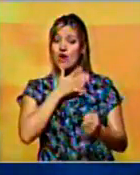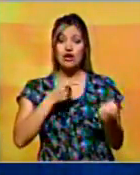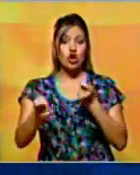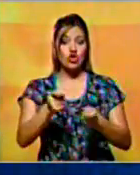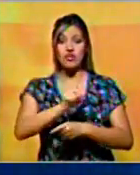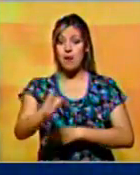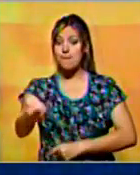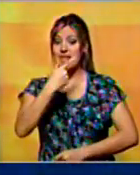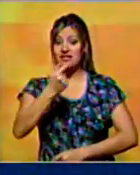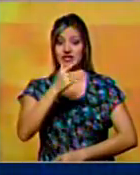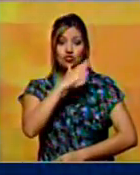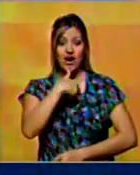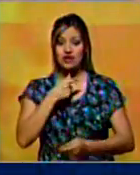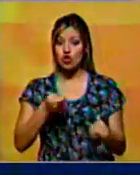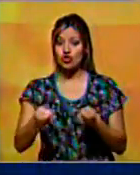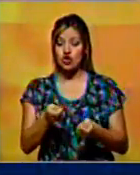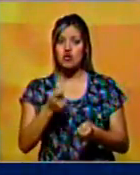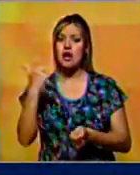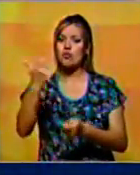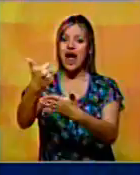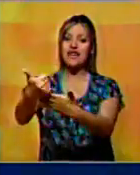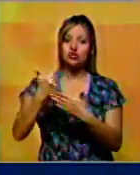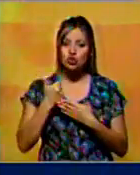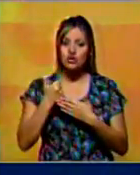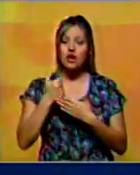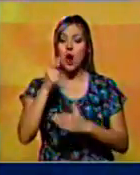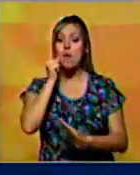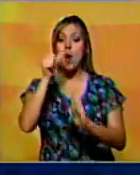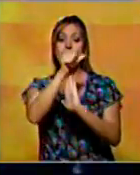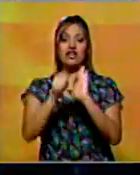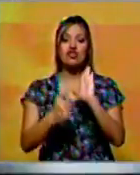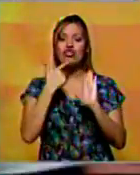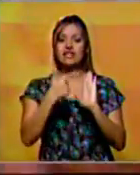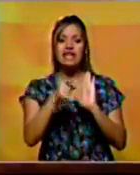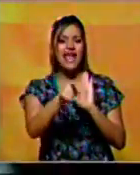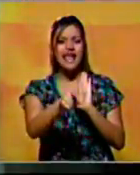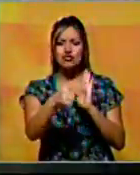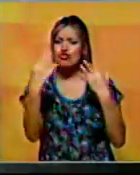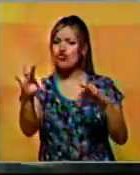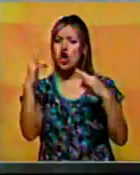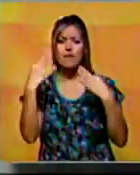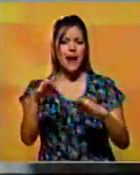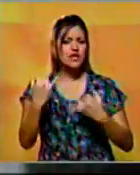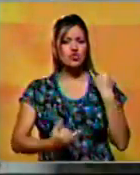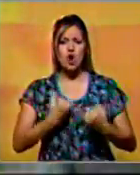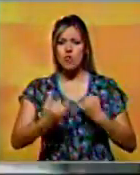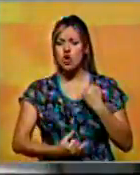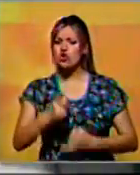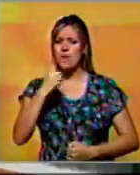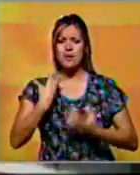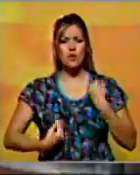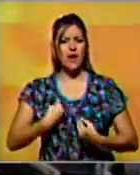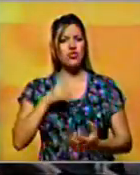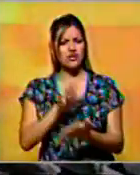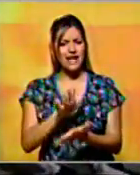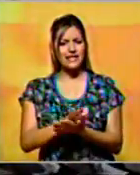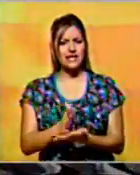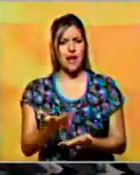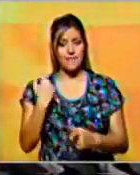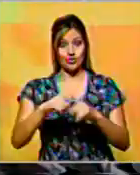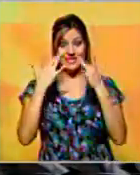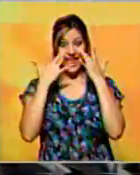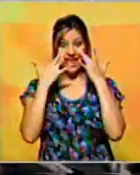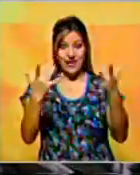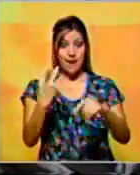ni los medicamentos. Buscó ayuda. El cirujano le dijo que esas molestias eran normales y que no debía preocuparse. Pero al ver